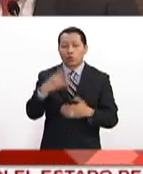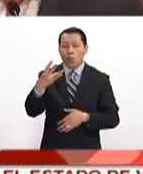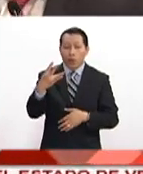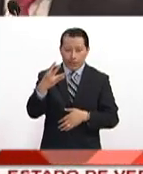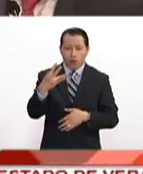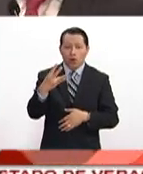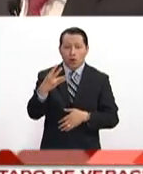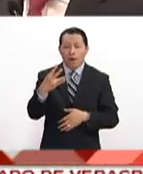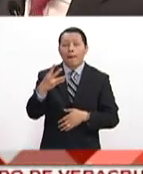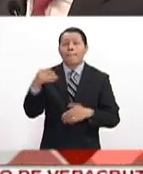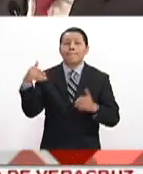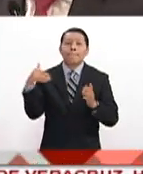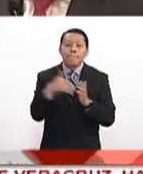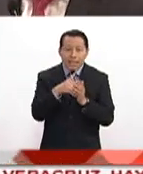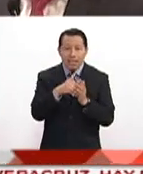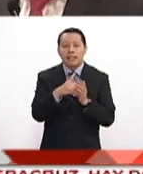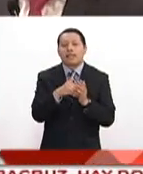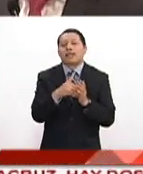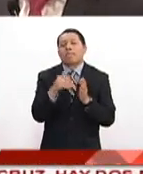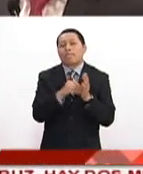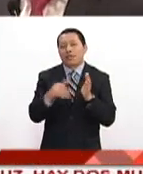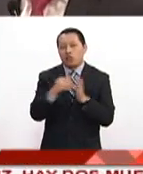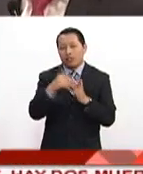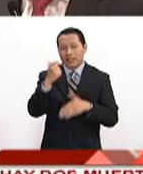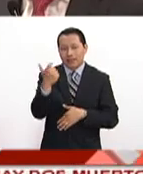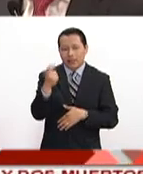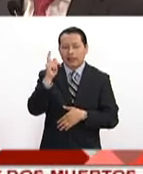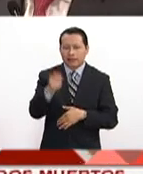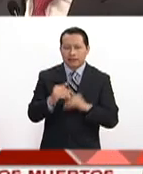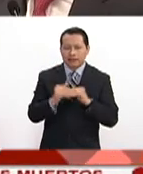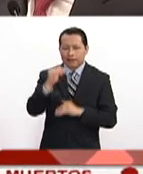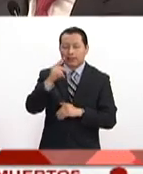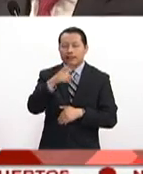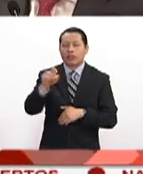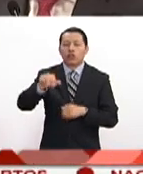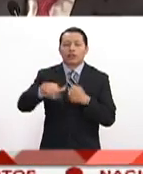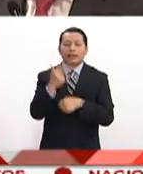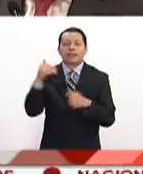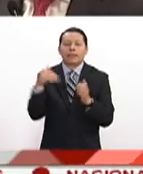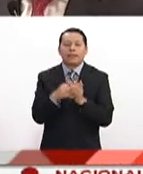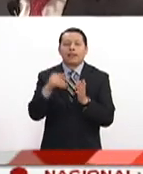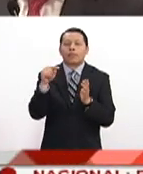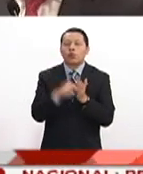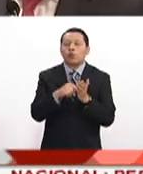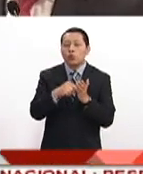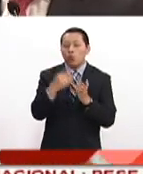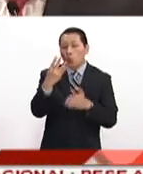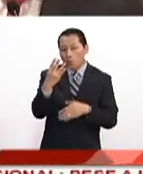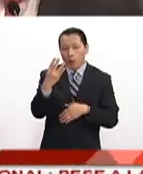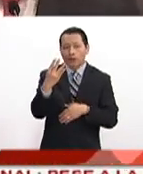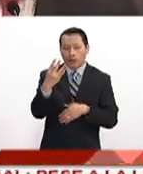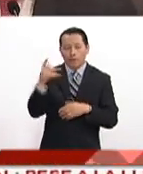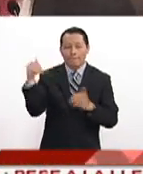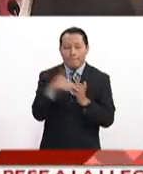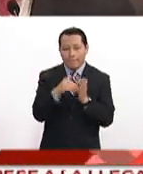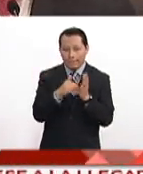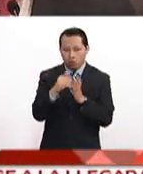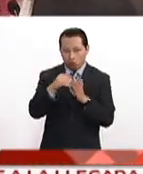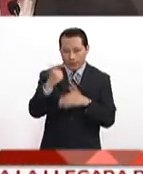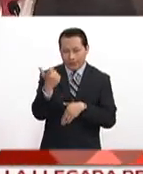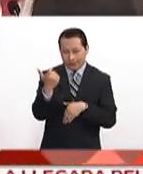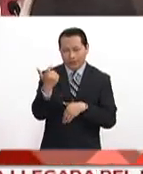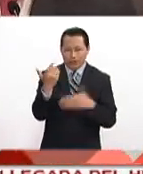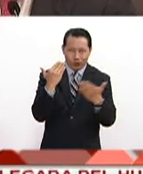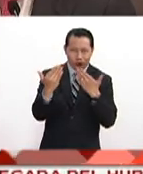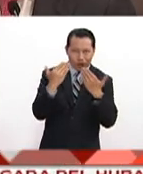5.236.4 miles de millones de pesos, es decir, un crecimiento de 113.000.4 miles de millones de pesos respecto a